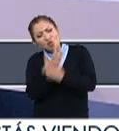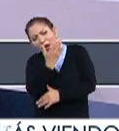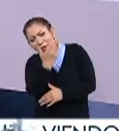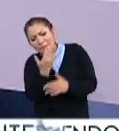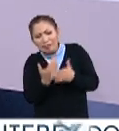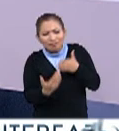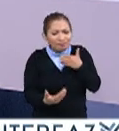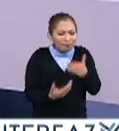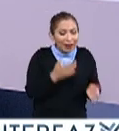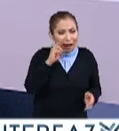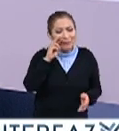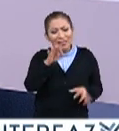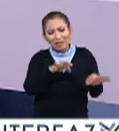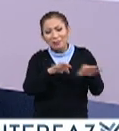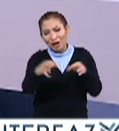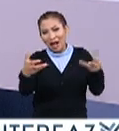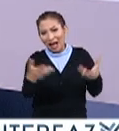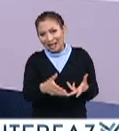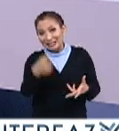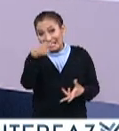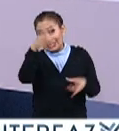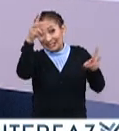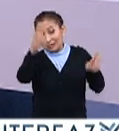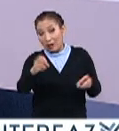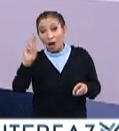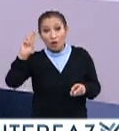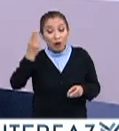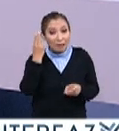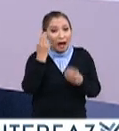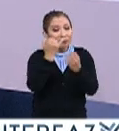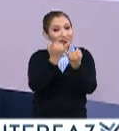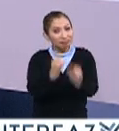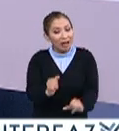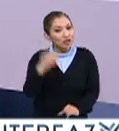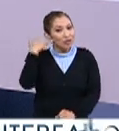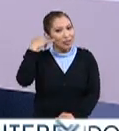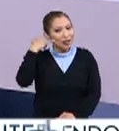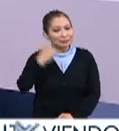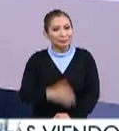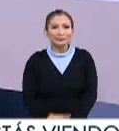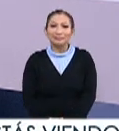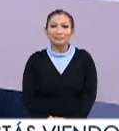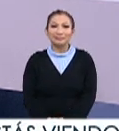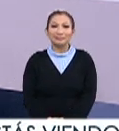innovadora. Vamos a conocer el trabajo que está realizando en esta materia la Universidad Autónoma de Yucatán.